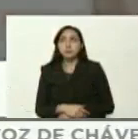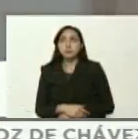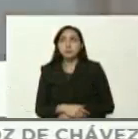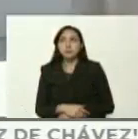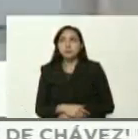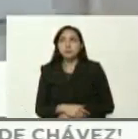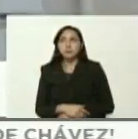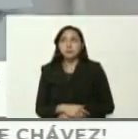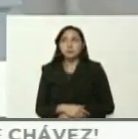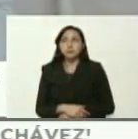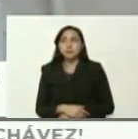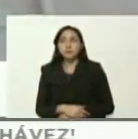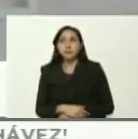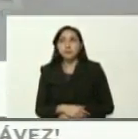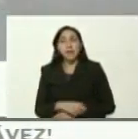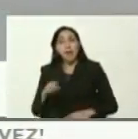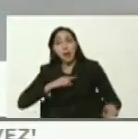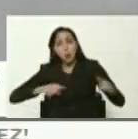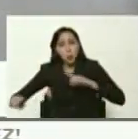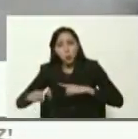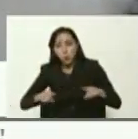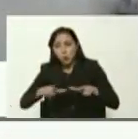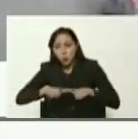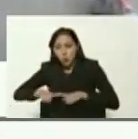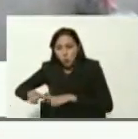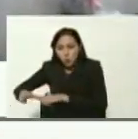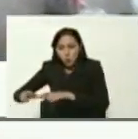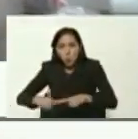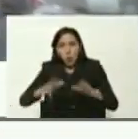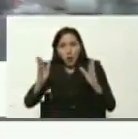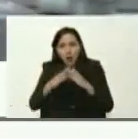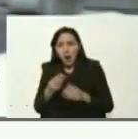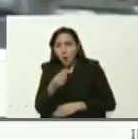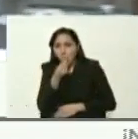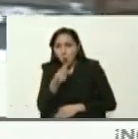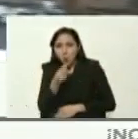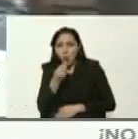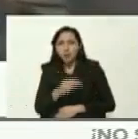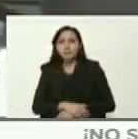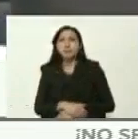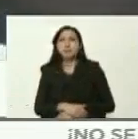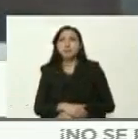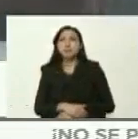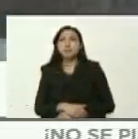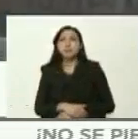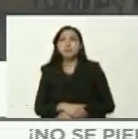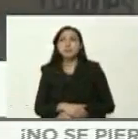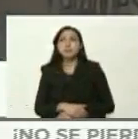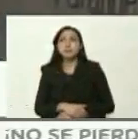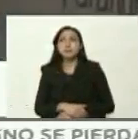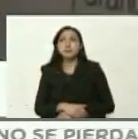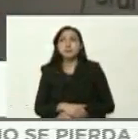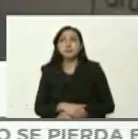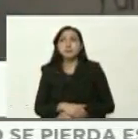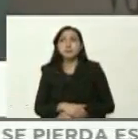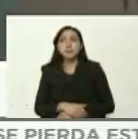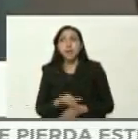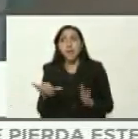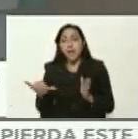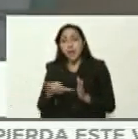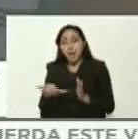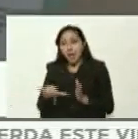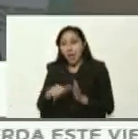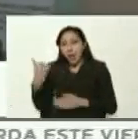sistema de misiones, la coordinación, la casa de alimentación, y también funciona al lado lo que es el